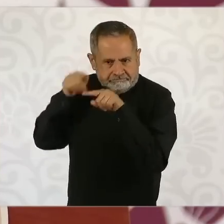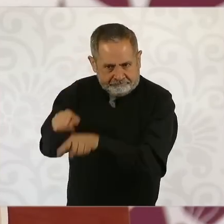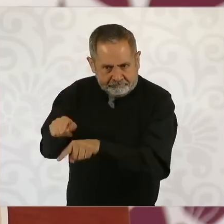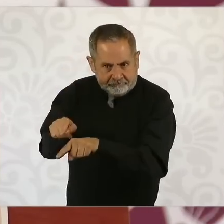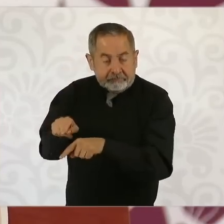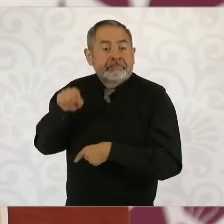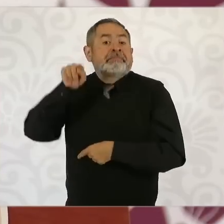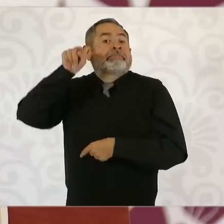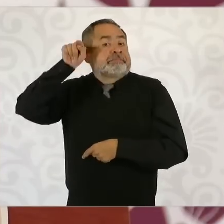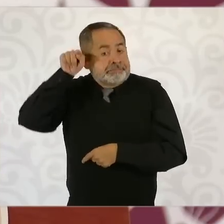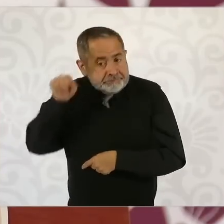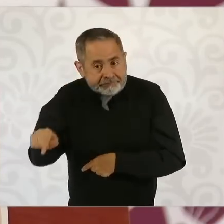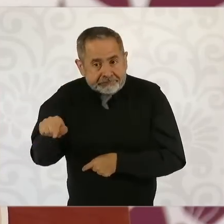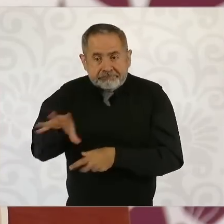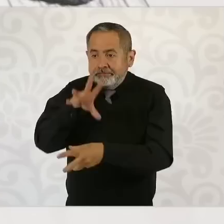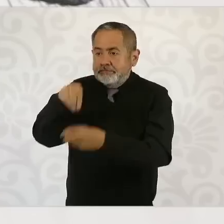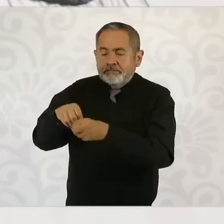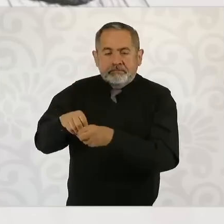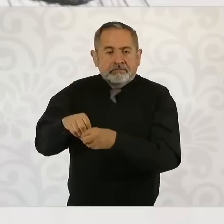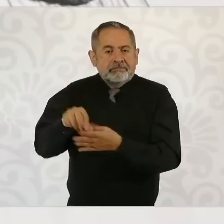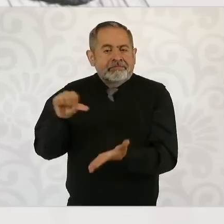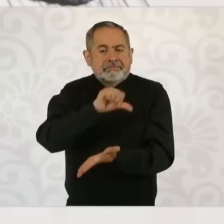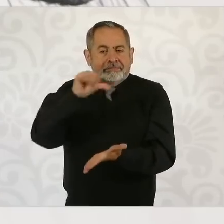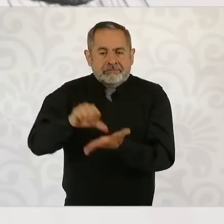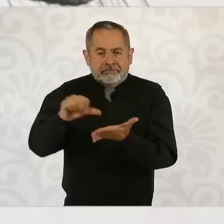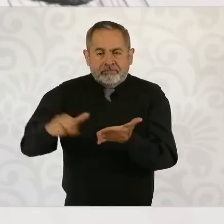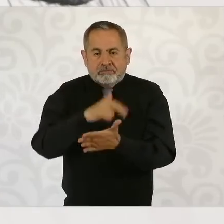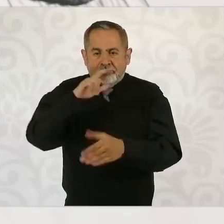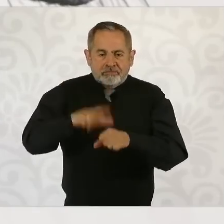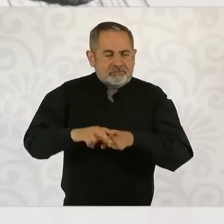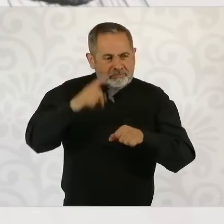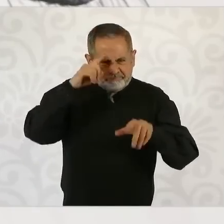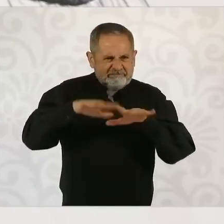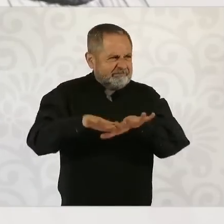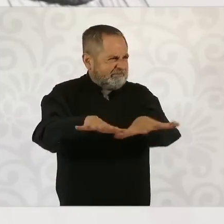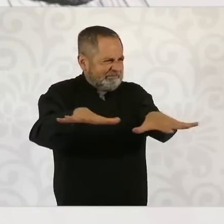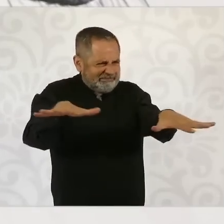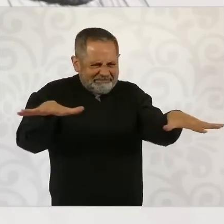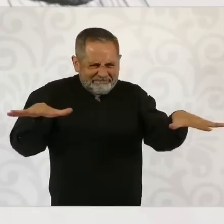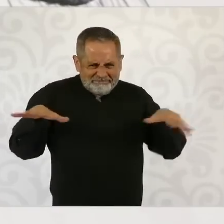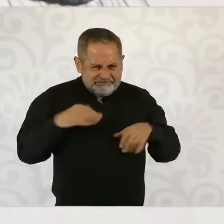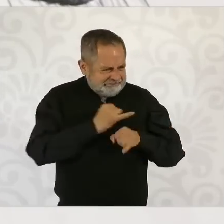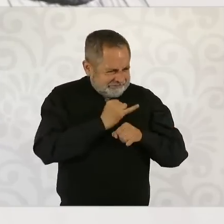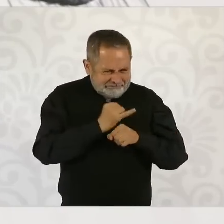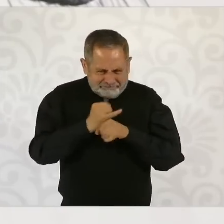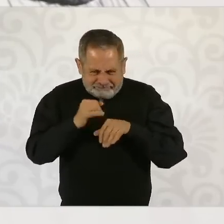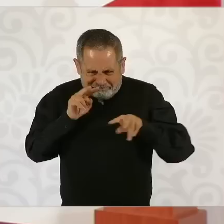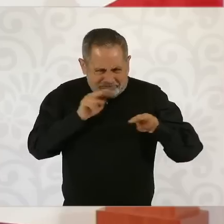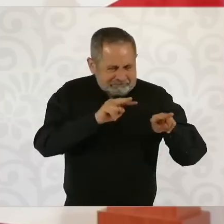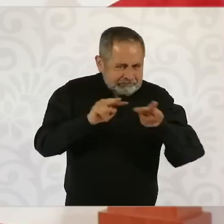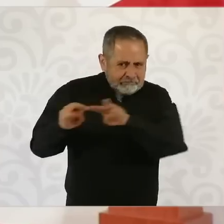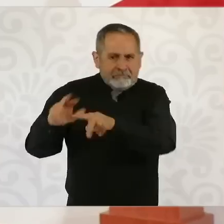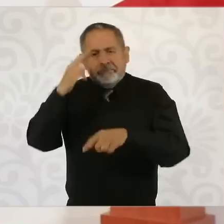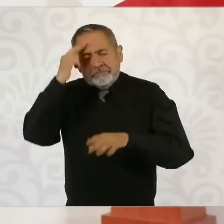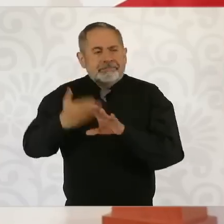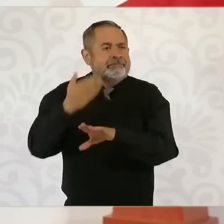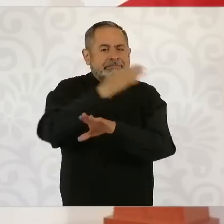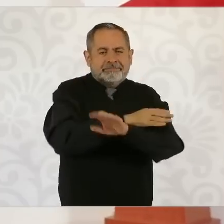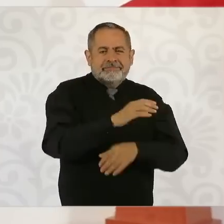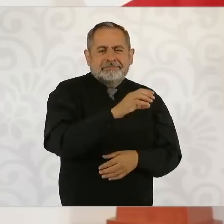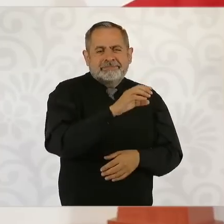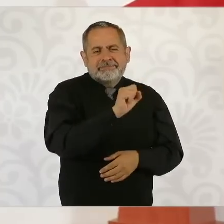Ahí está el Centro Nacional de Inteligencia, que durante años el viejo CISEN se dedicó